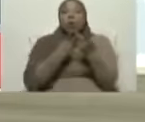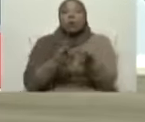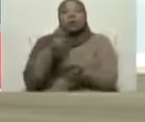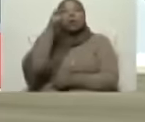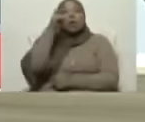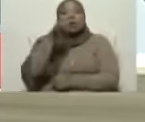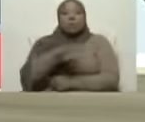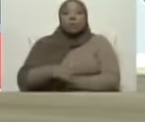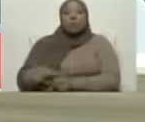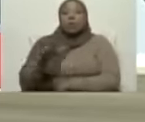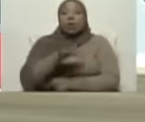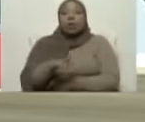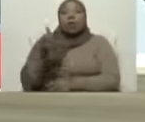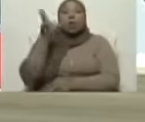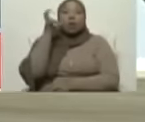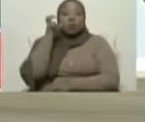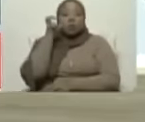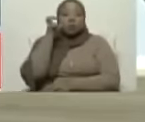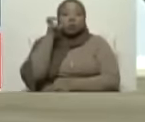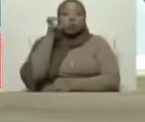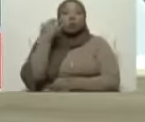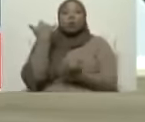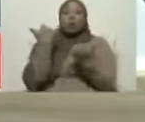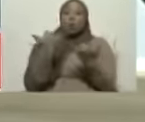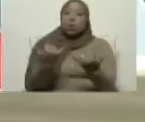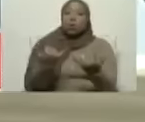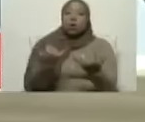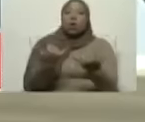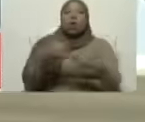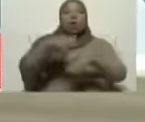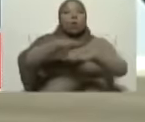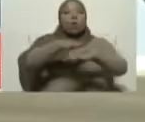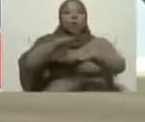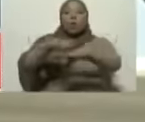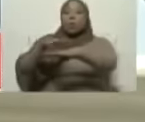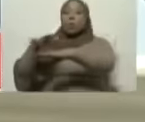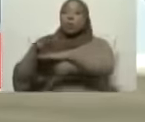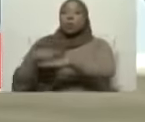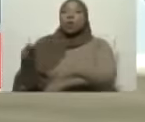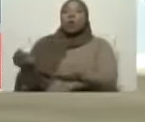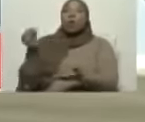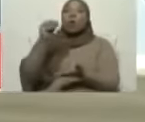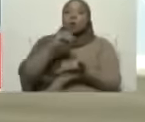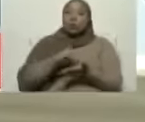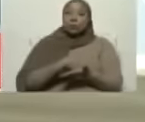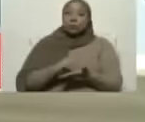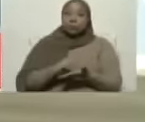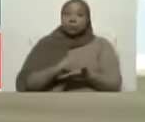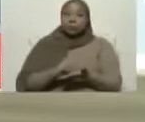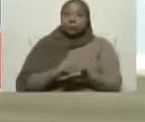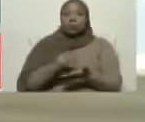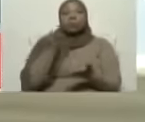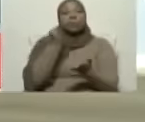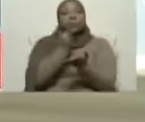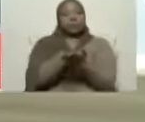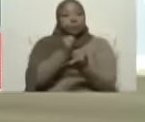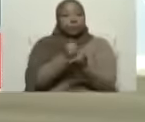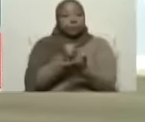pueblo sea escuchada, convoca nuevamente a las